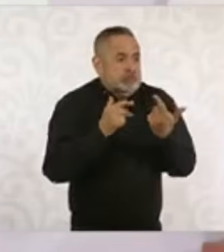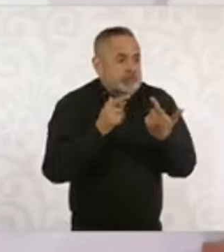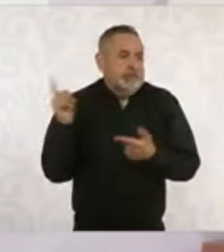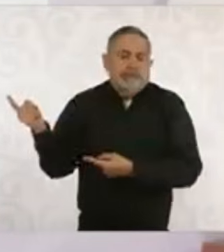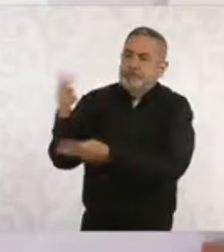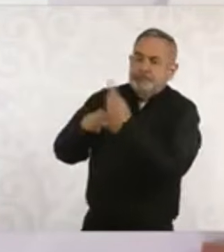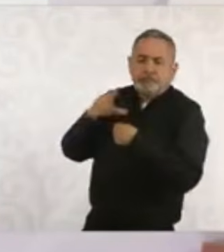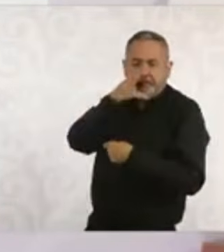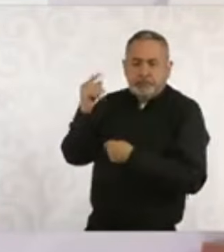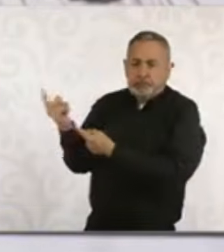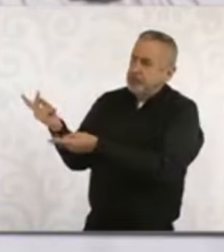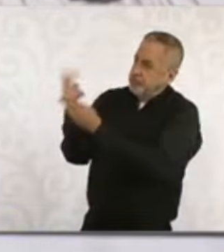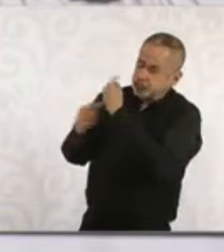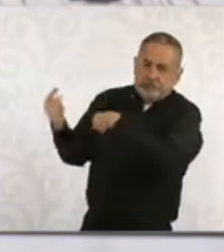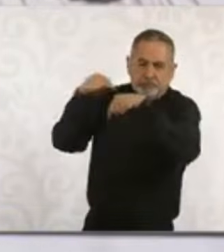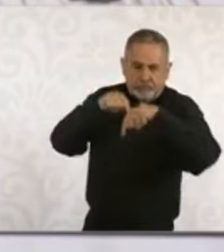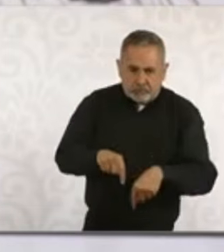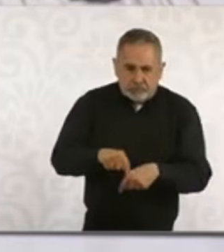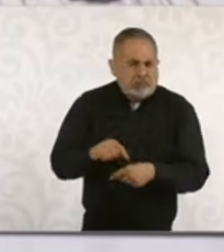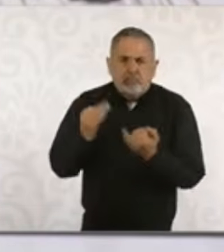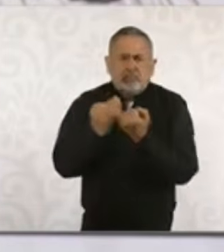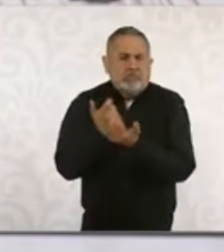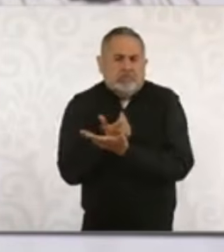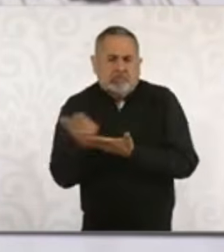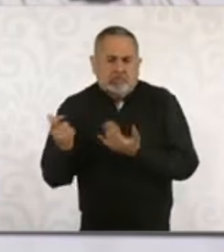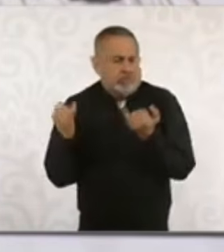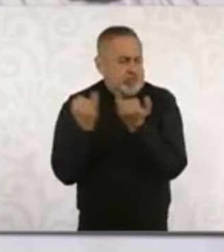Y tienen sus salarios normales como cualquier médico.